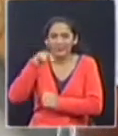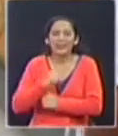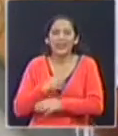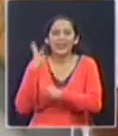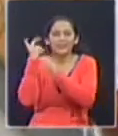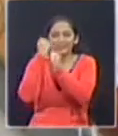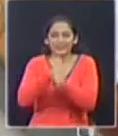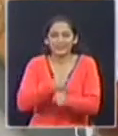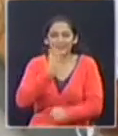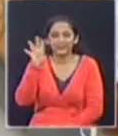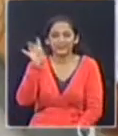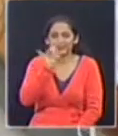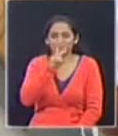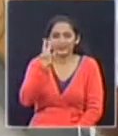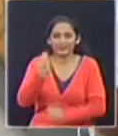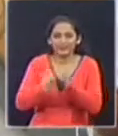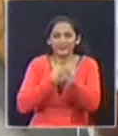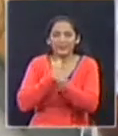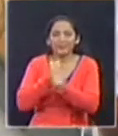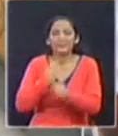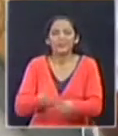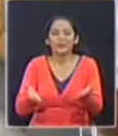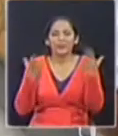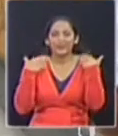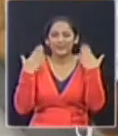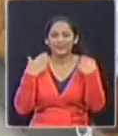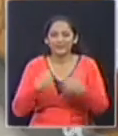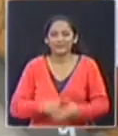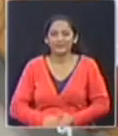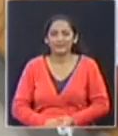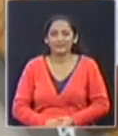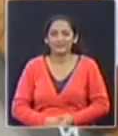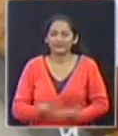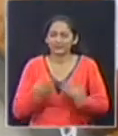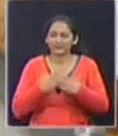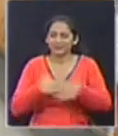482 años de fundación de la Perla del Pacífico. Con esto me despido, buenos días.